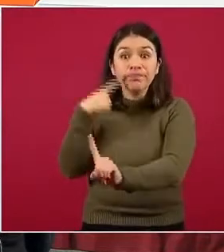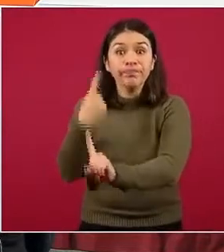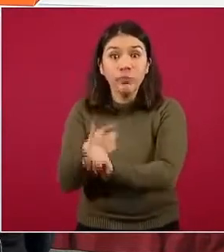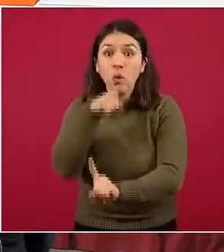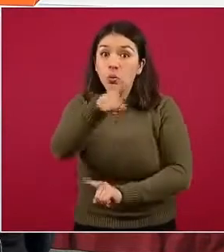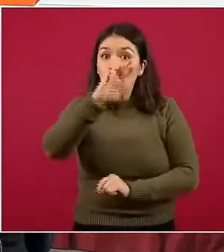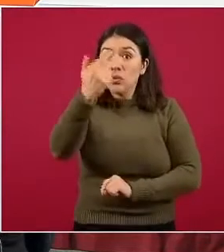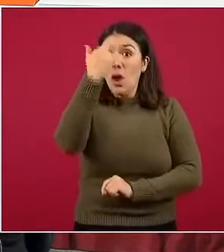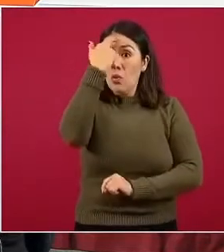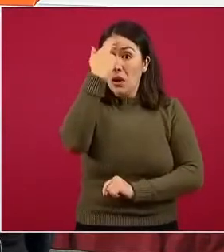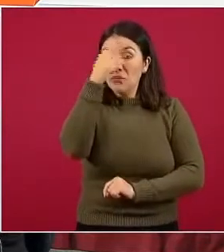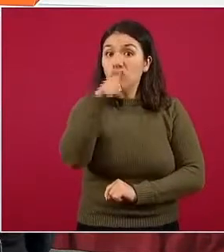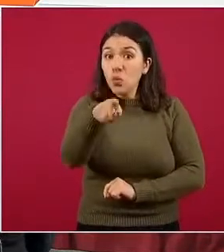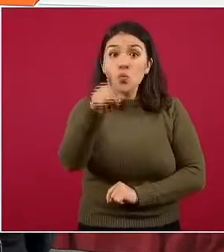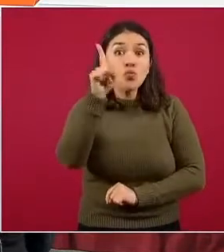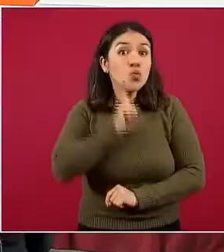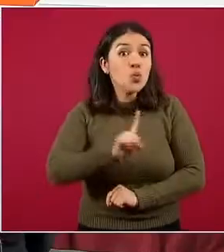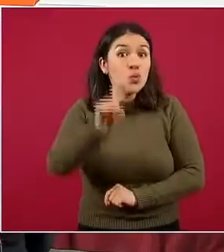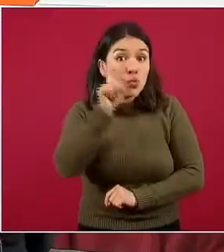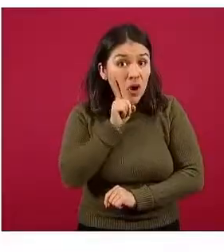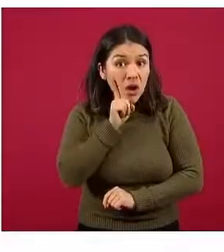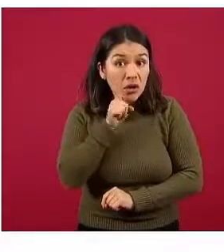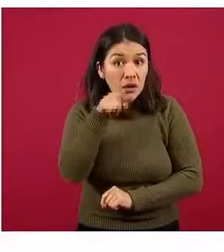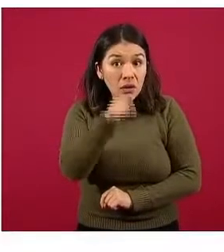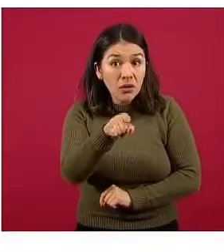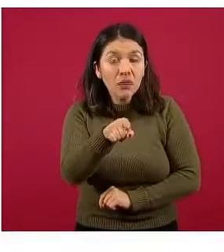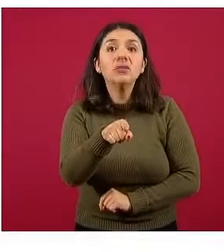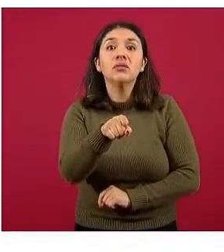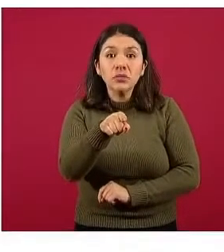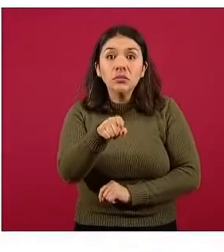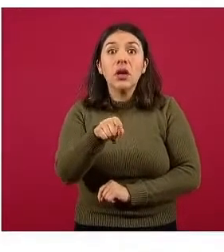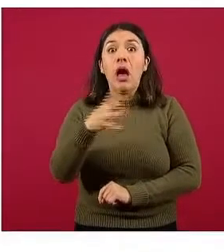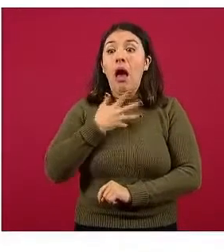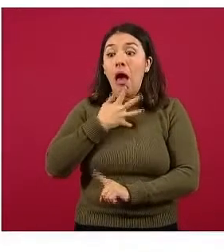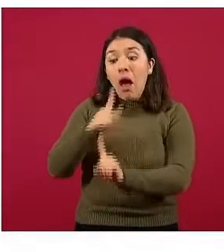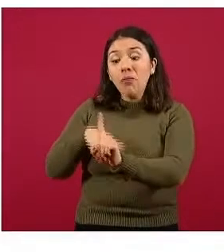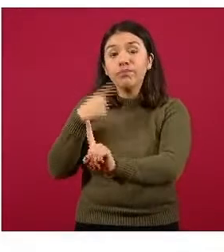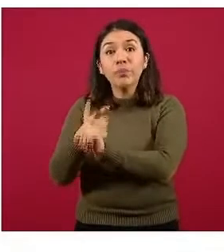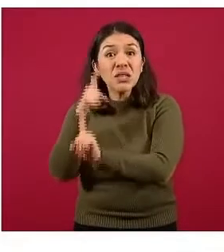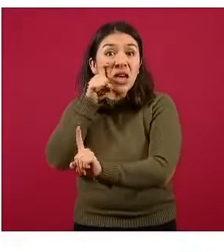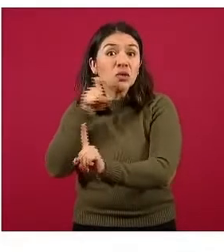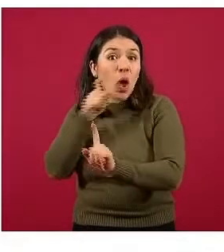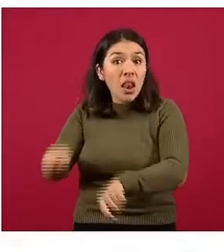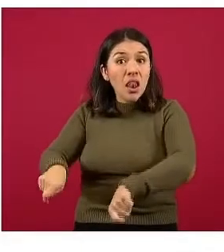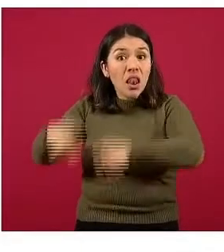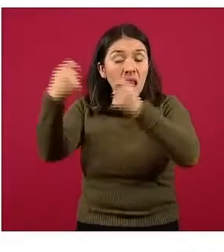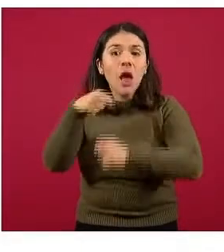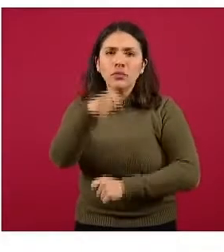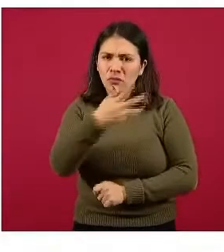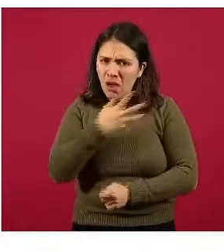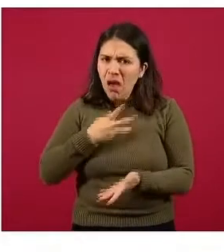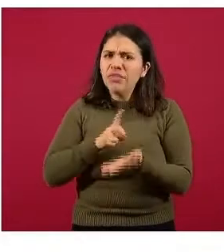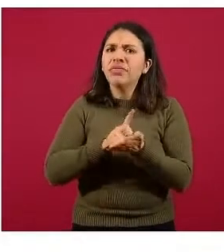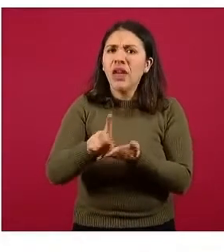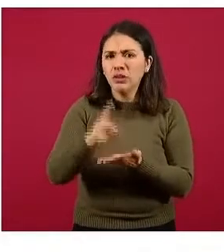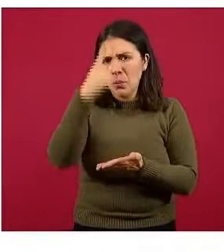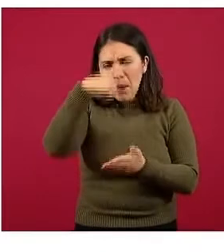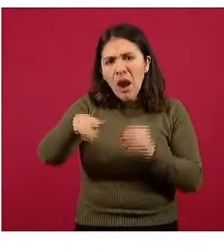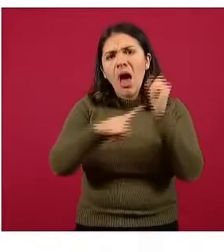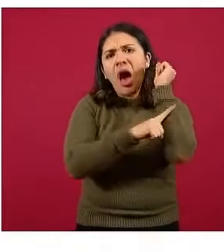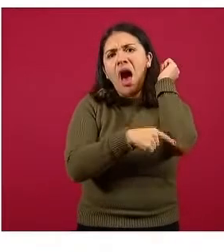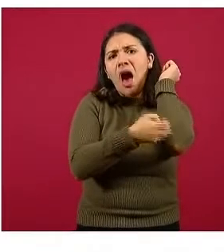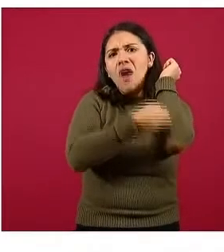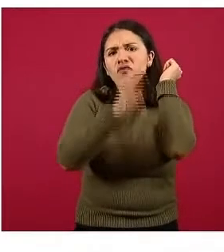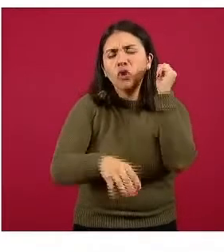bien, tú, mujer, ante una violación sexual, tienes derecho a los servicios de aborto